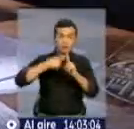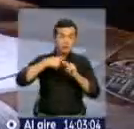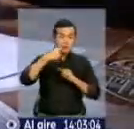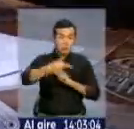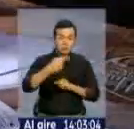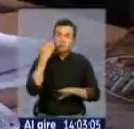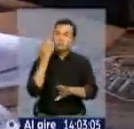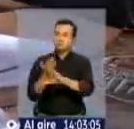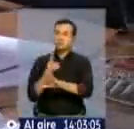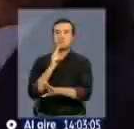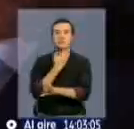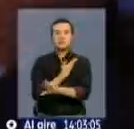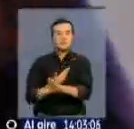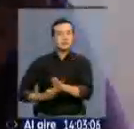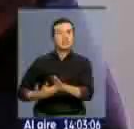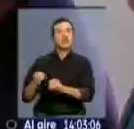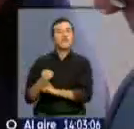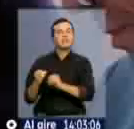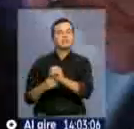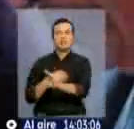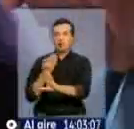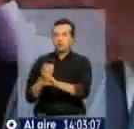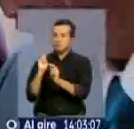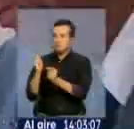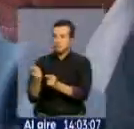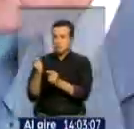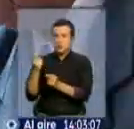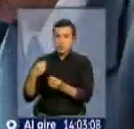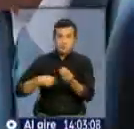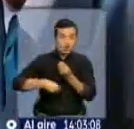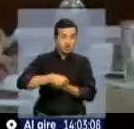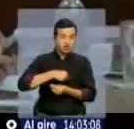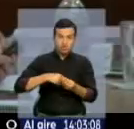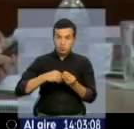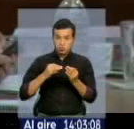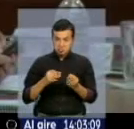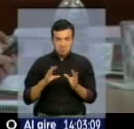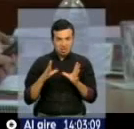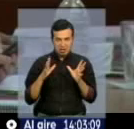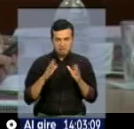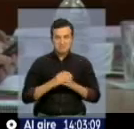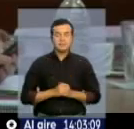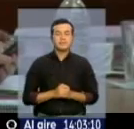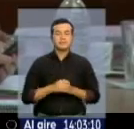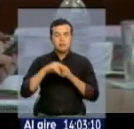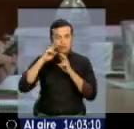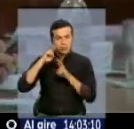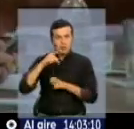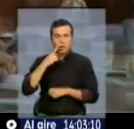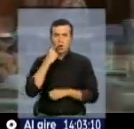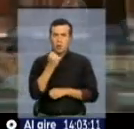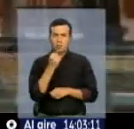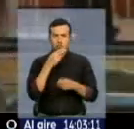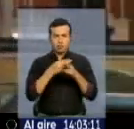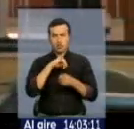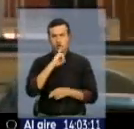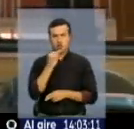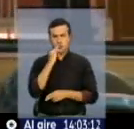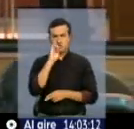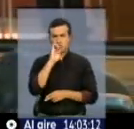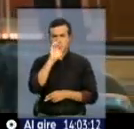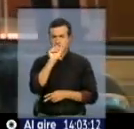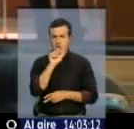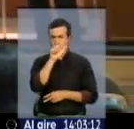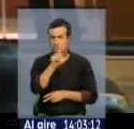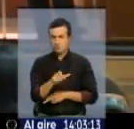llegó al despacho del vicepresidente Jorge G. La inversión nunca se concretó. Las autoridades indagan si este hombre, identificado como el que llevó a